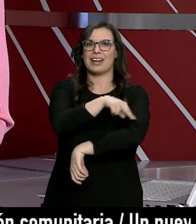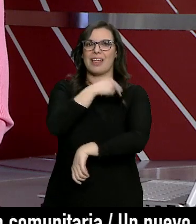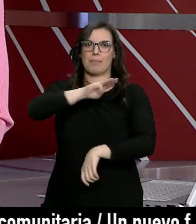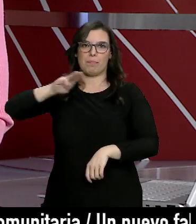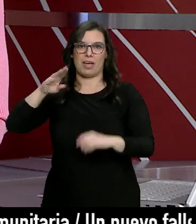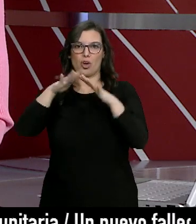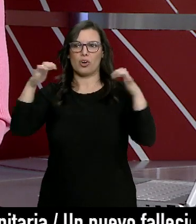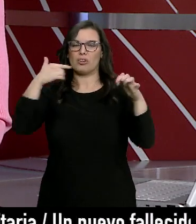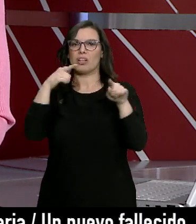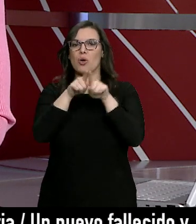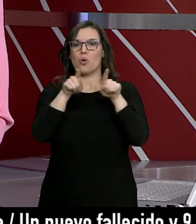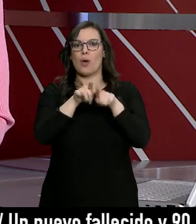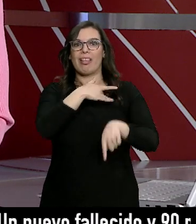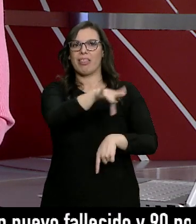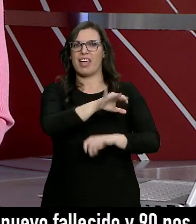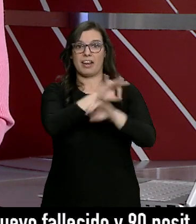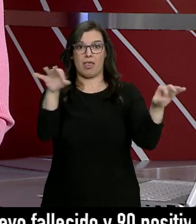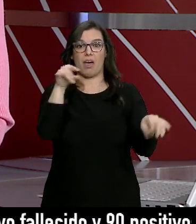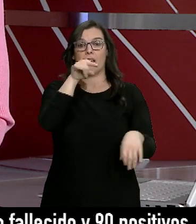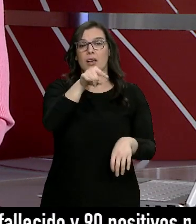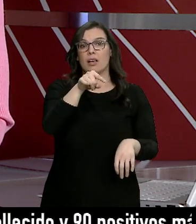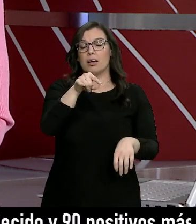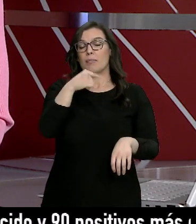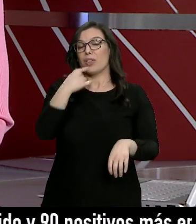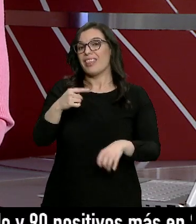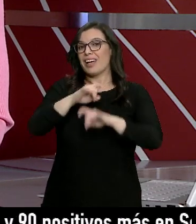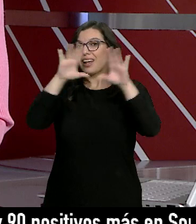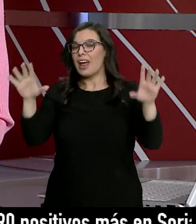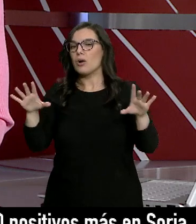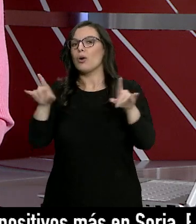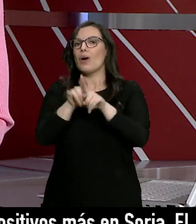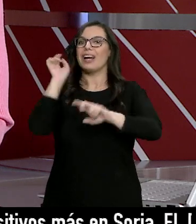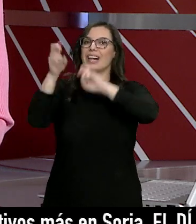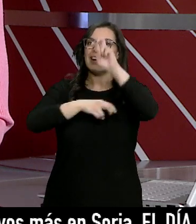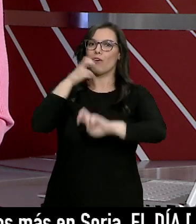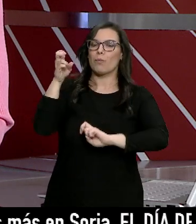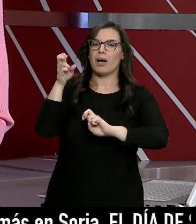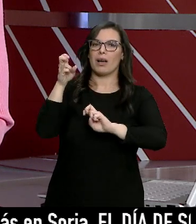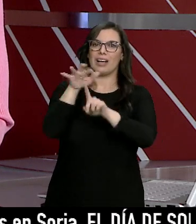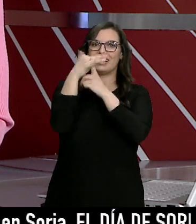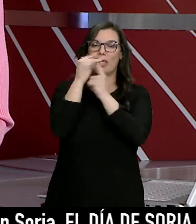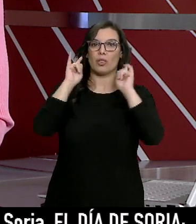la ministra y no aclaró si el Partido Popular apoyará o no la reforma del estado de alarma.